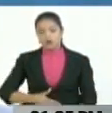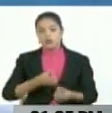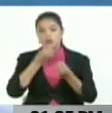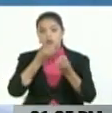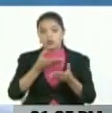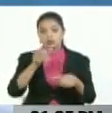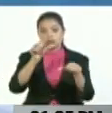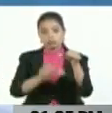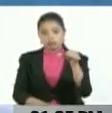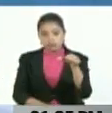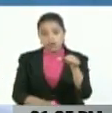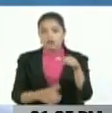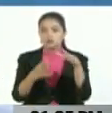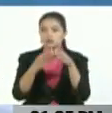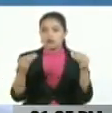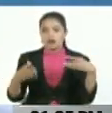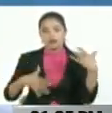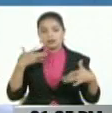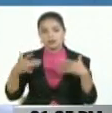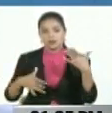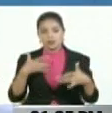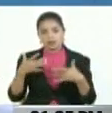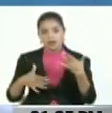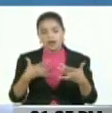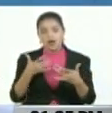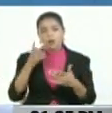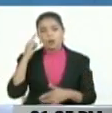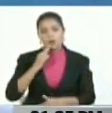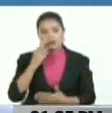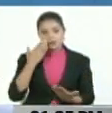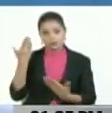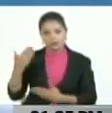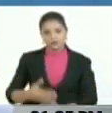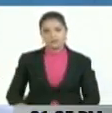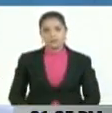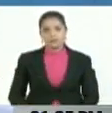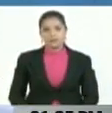ofrece un balance de los actos vandálicos ocurridos en el Estado de Bolívar. Lo escuchamos.